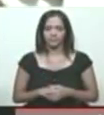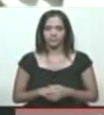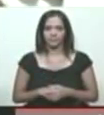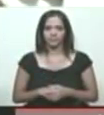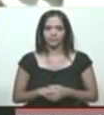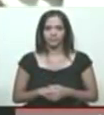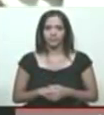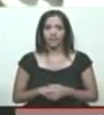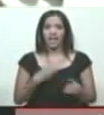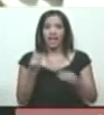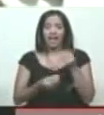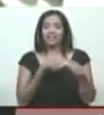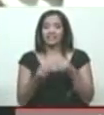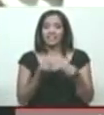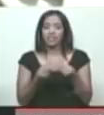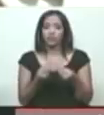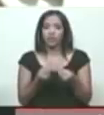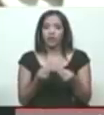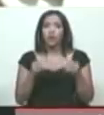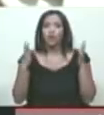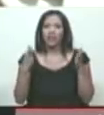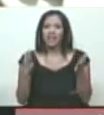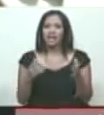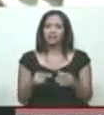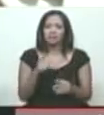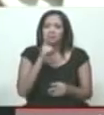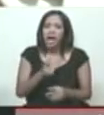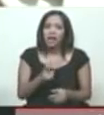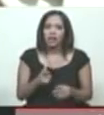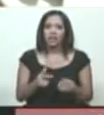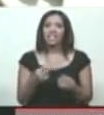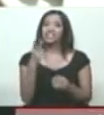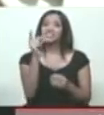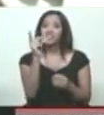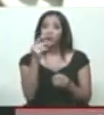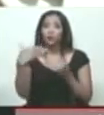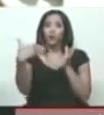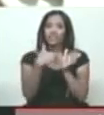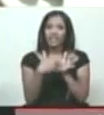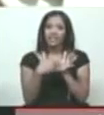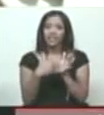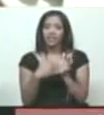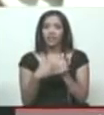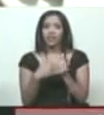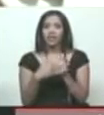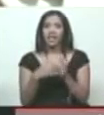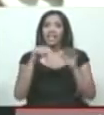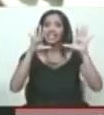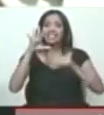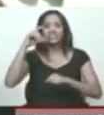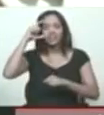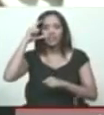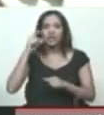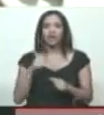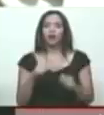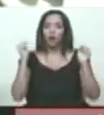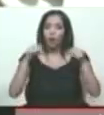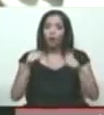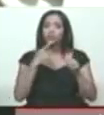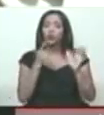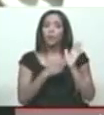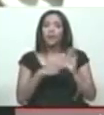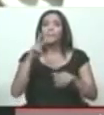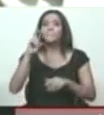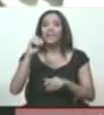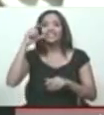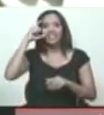Haciéndole un gran daño. Es el segundo ataque que hemos recibido en 20 días. Hoy es 27, se cumplía, hoy se cumple 20 días